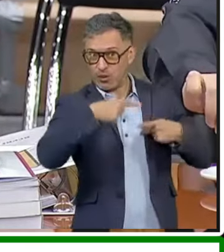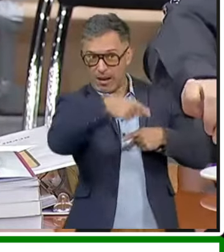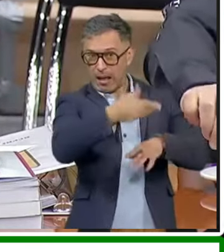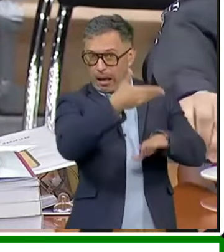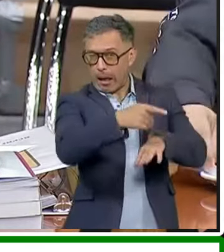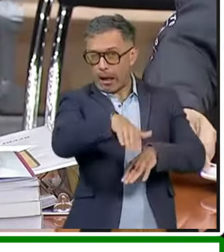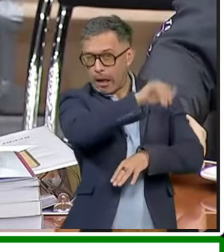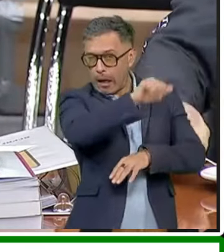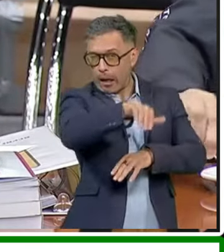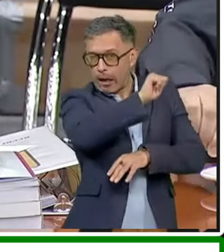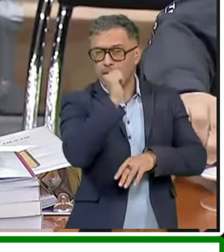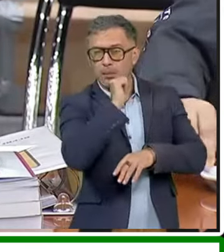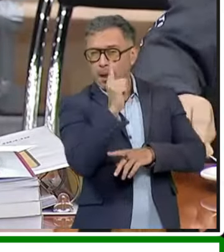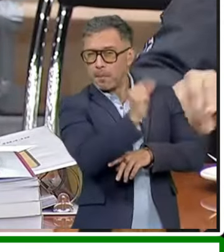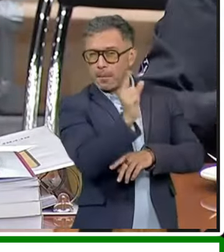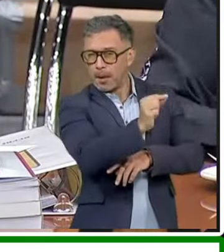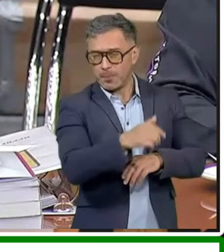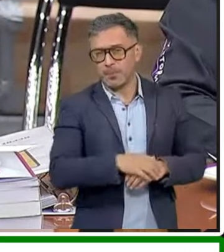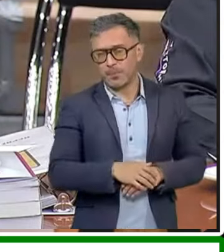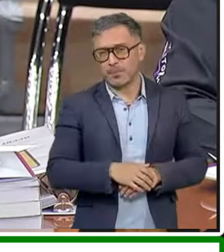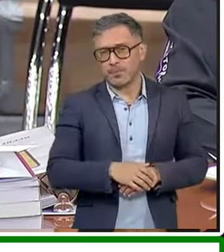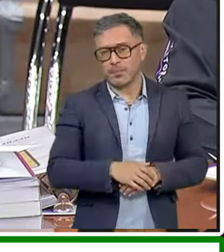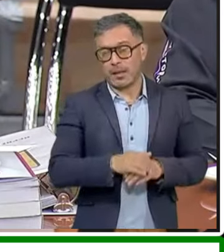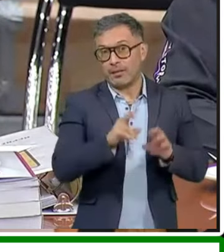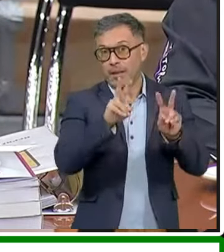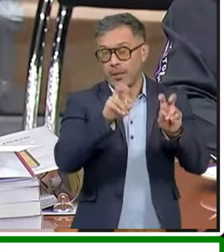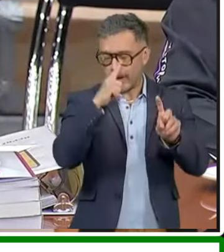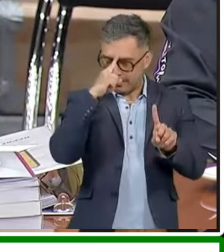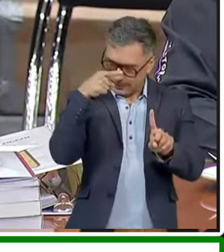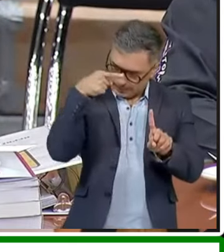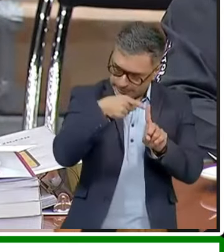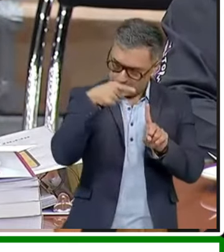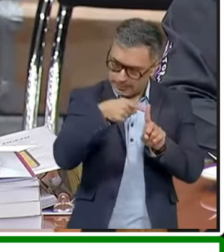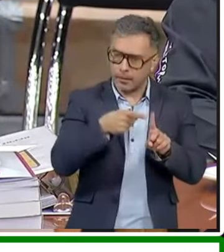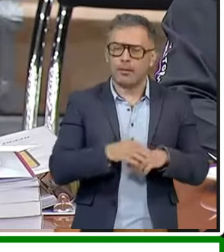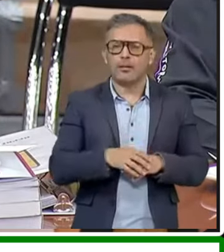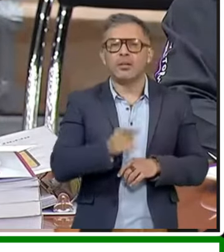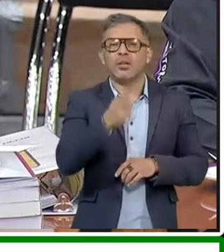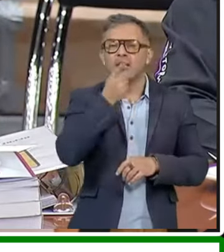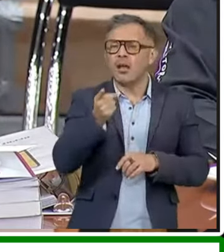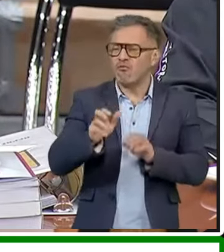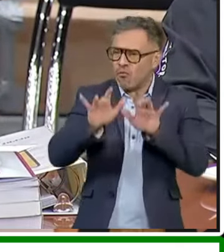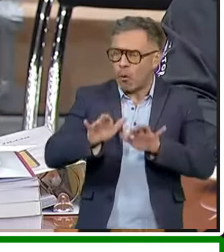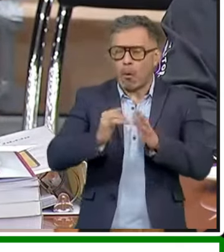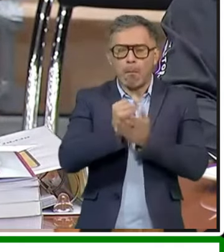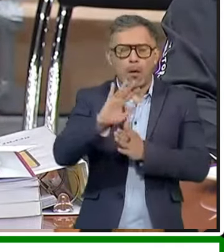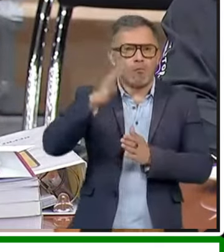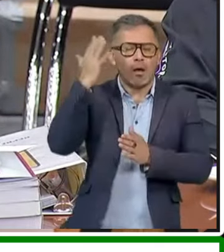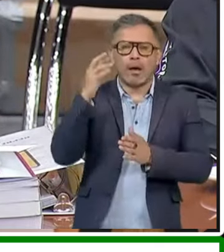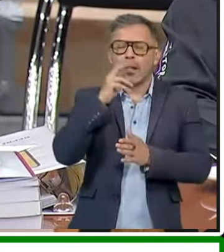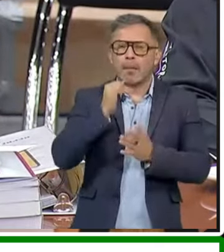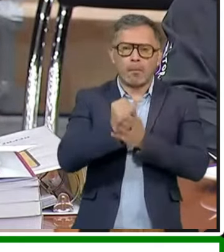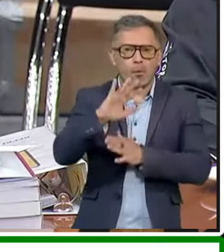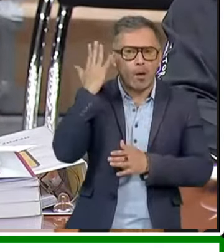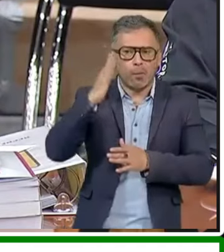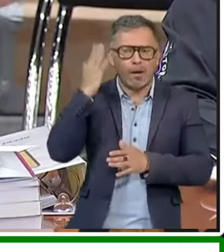insistente en el asunto de que no se ha actuado rápidamente con